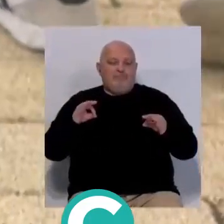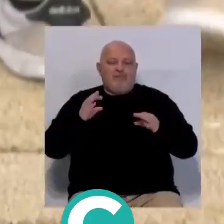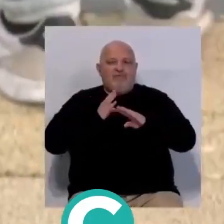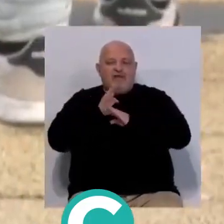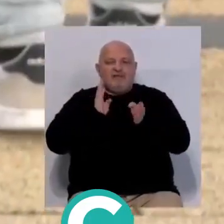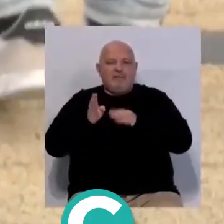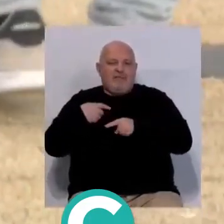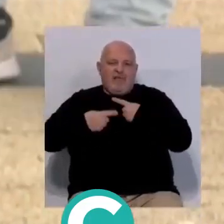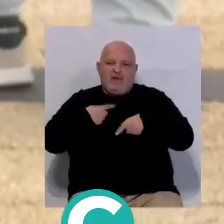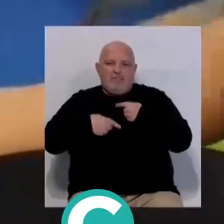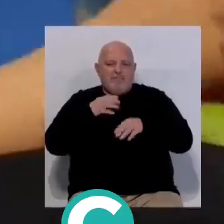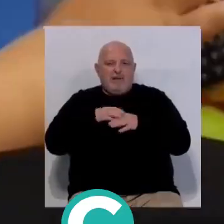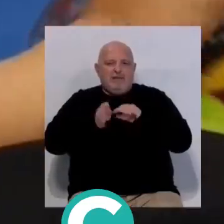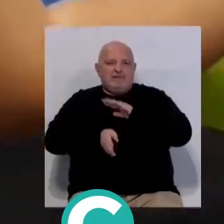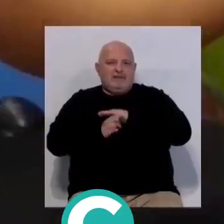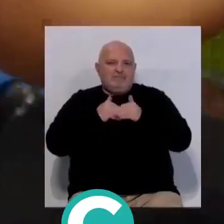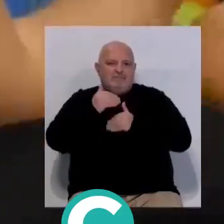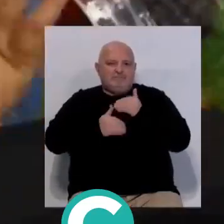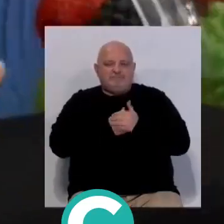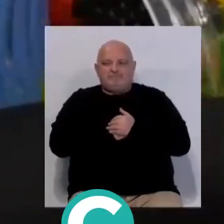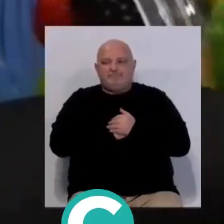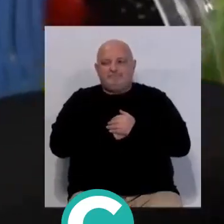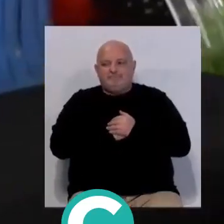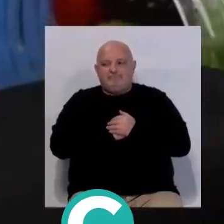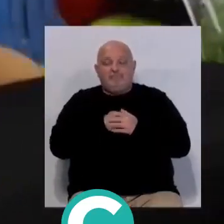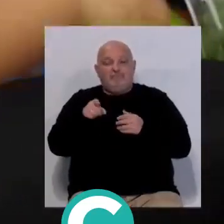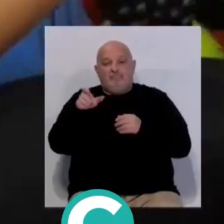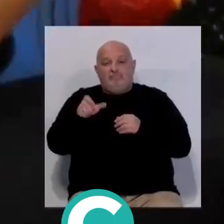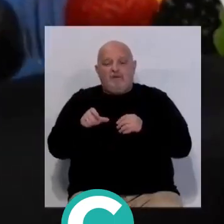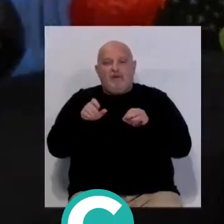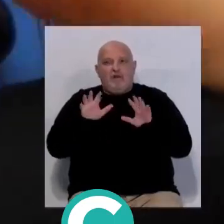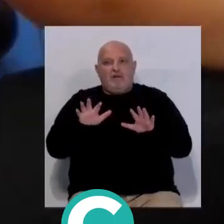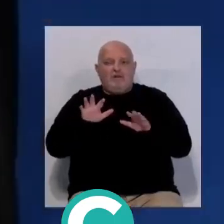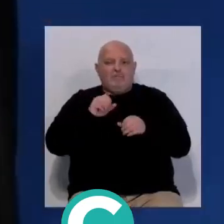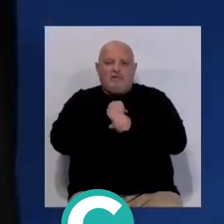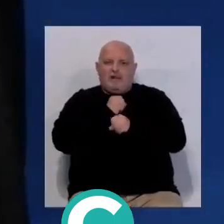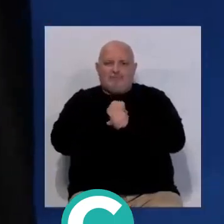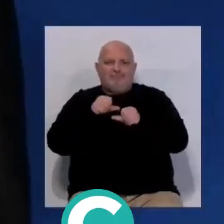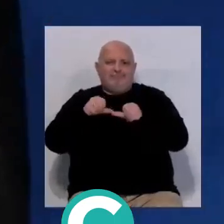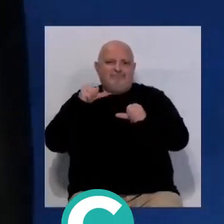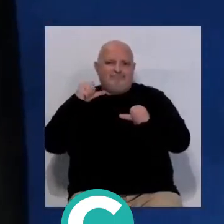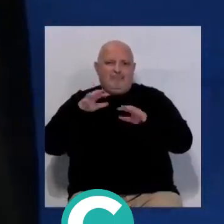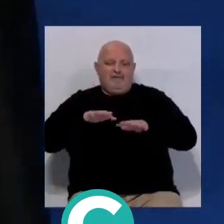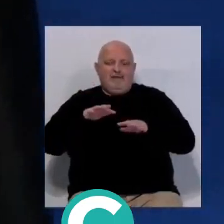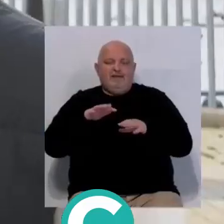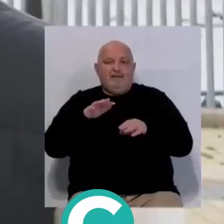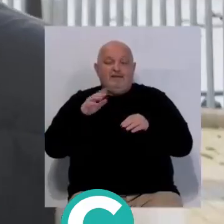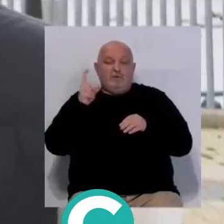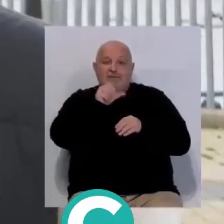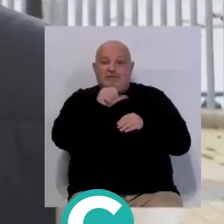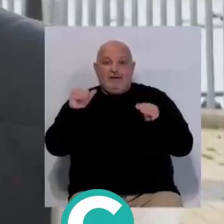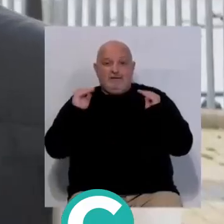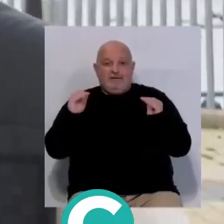terapia casi a diario para seguir avanzando. Ella está muy trabajada porque durante toda la